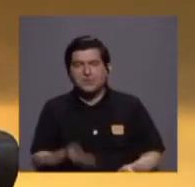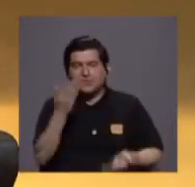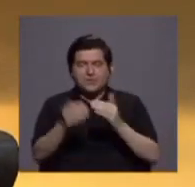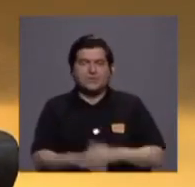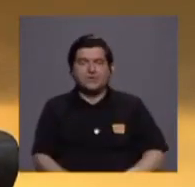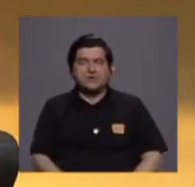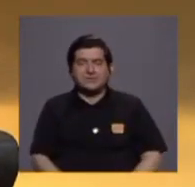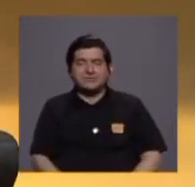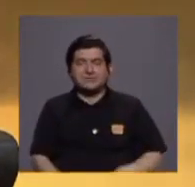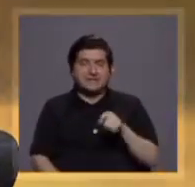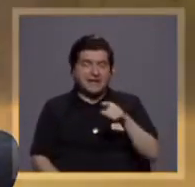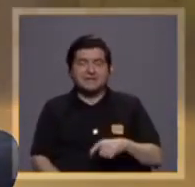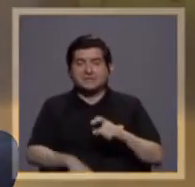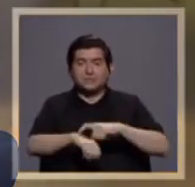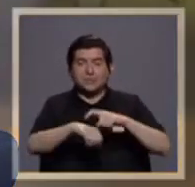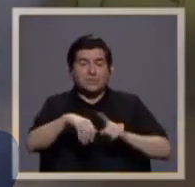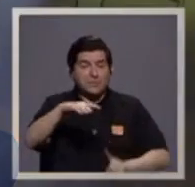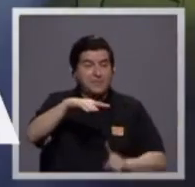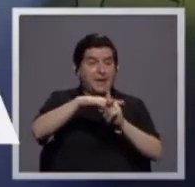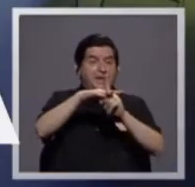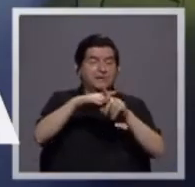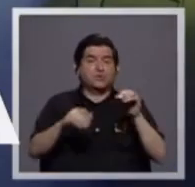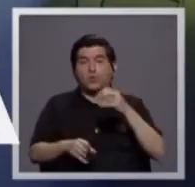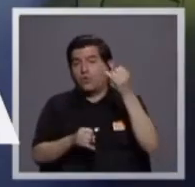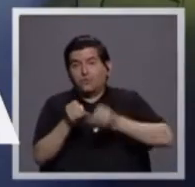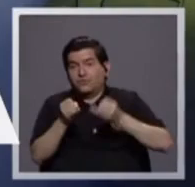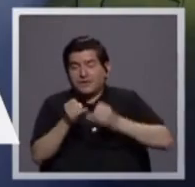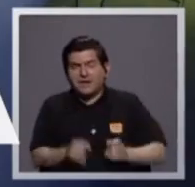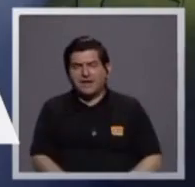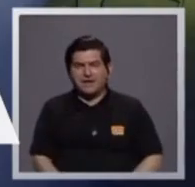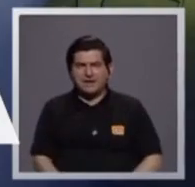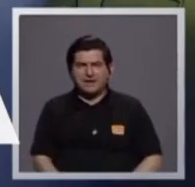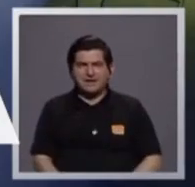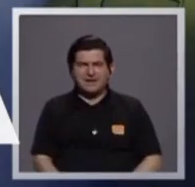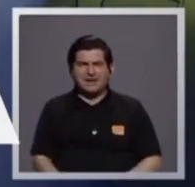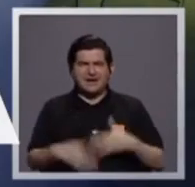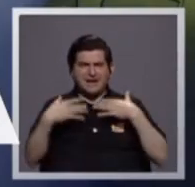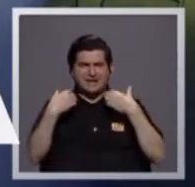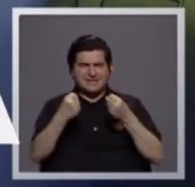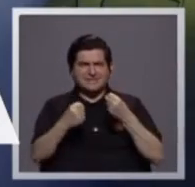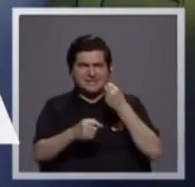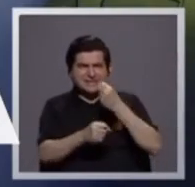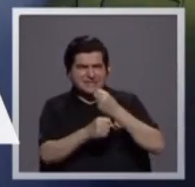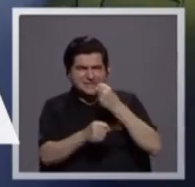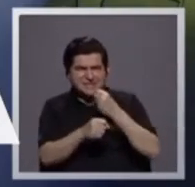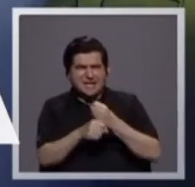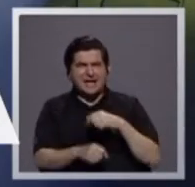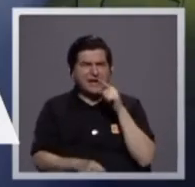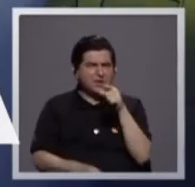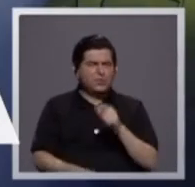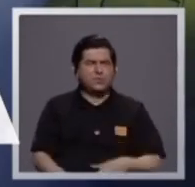Y en medio minuto, ¿por qué salud ocupacional en CIEDIN?